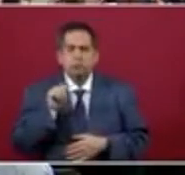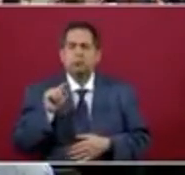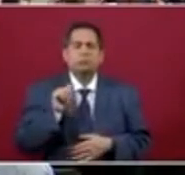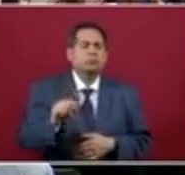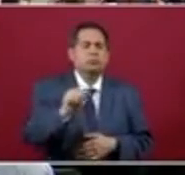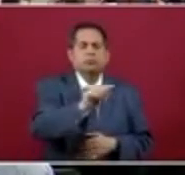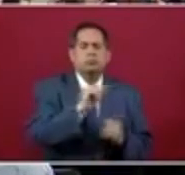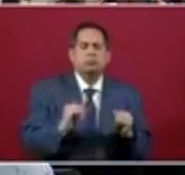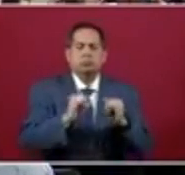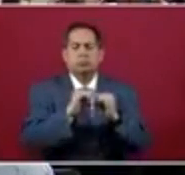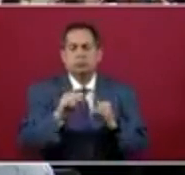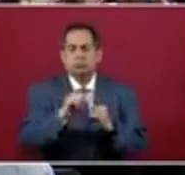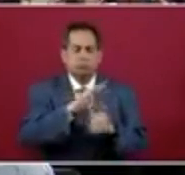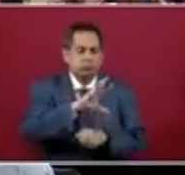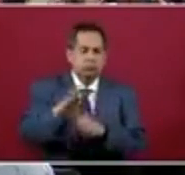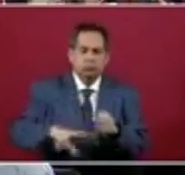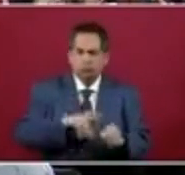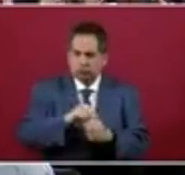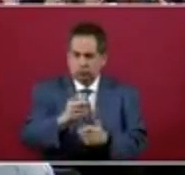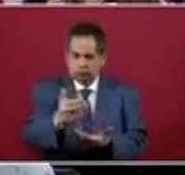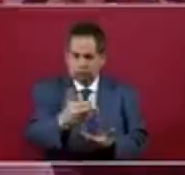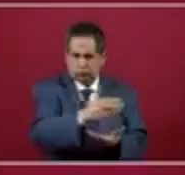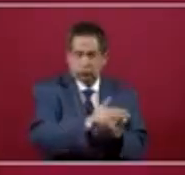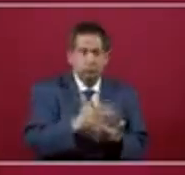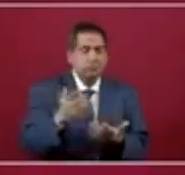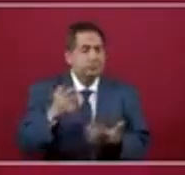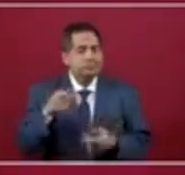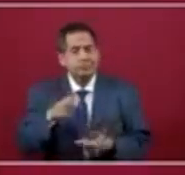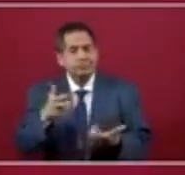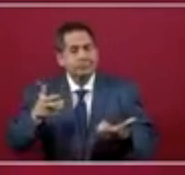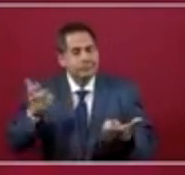dependencias es toda aquella que hayan generado